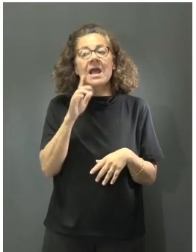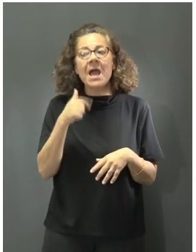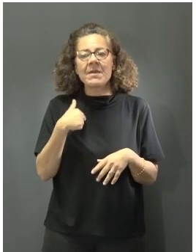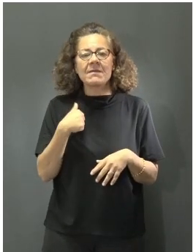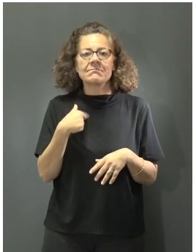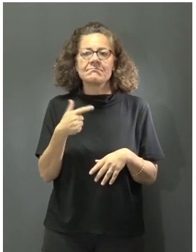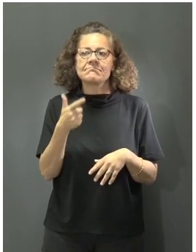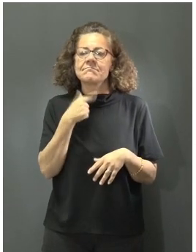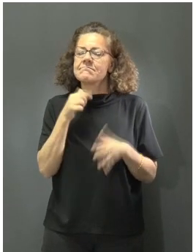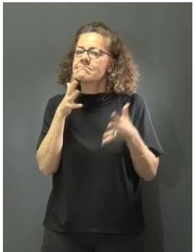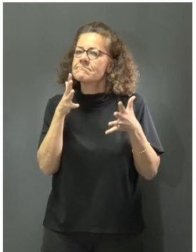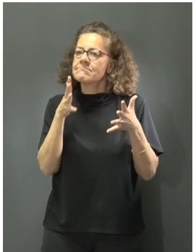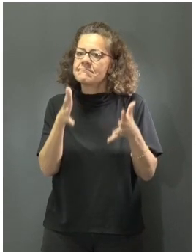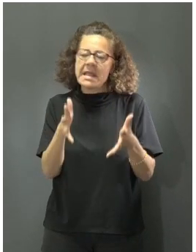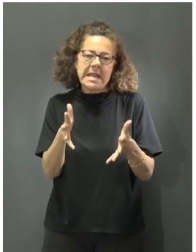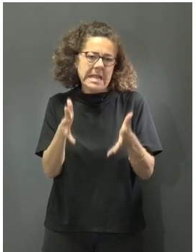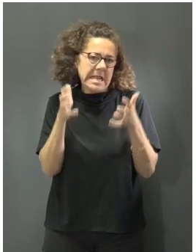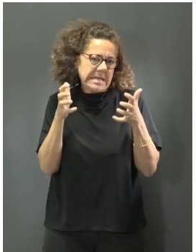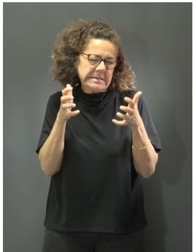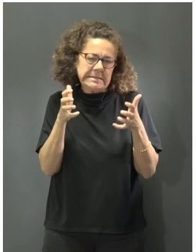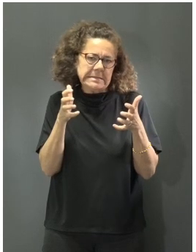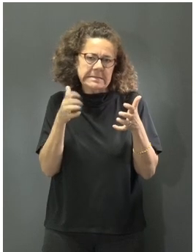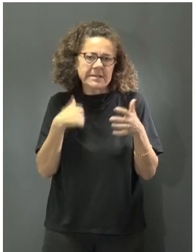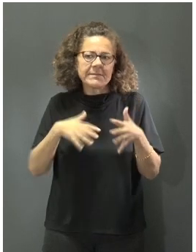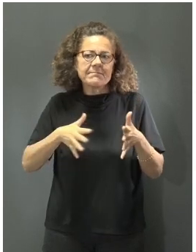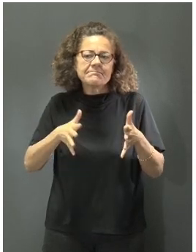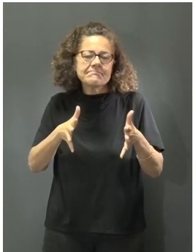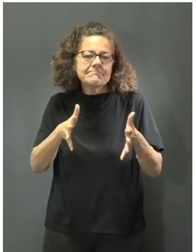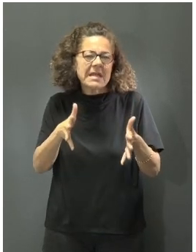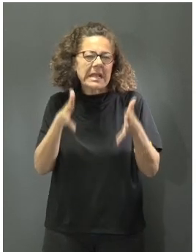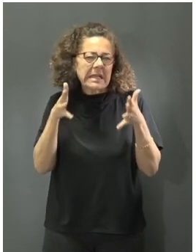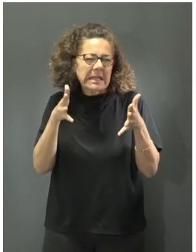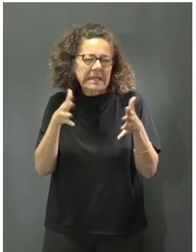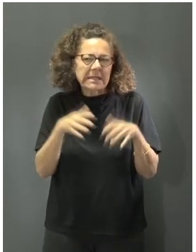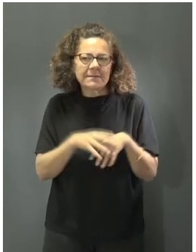mí me encantaría. Creo que